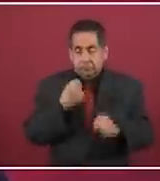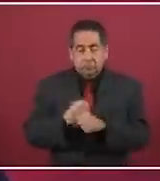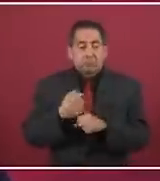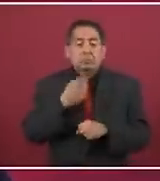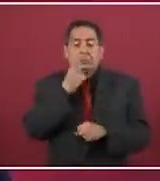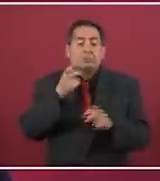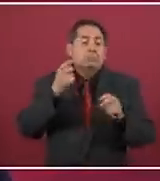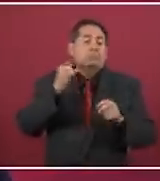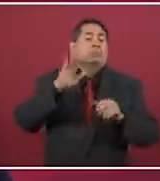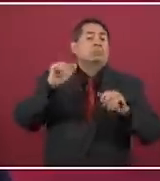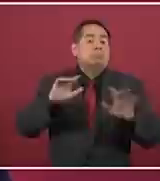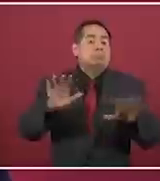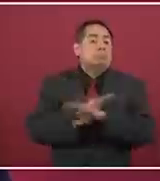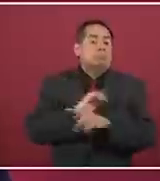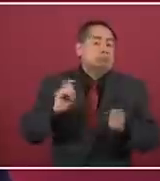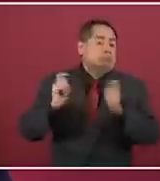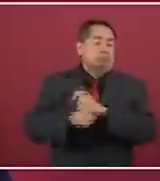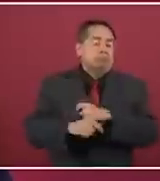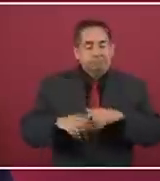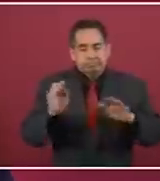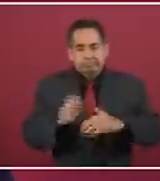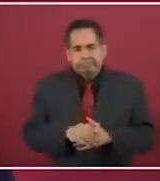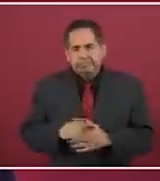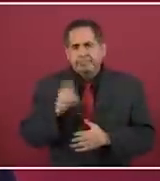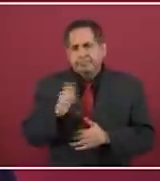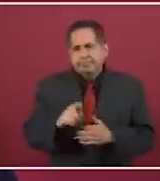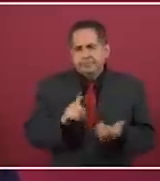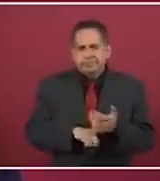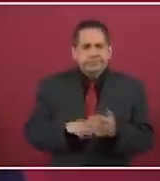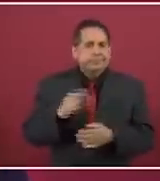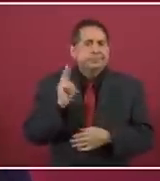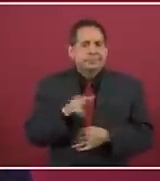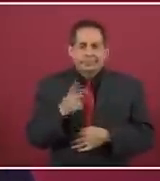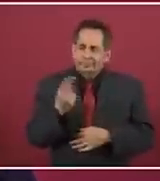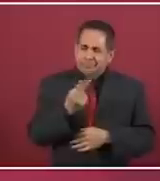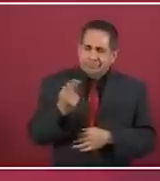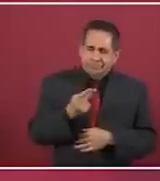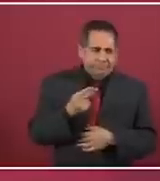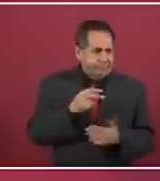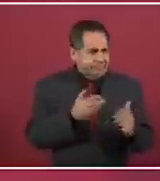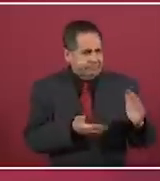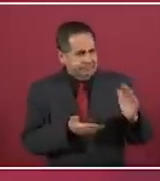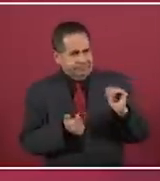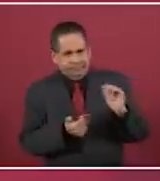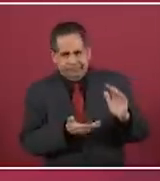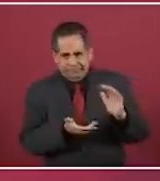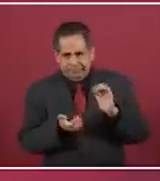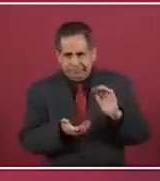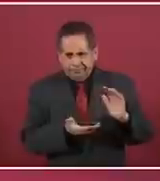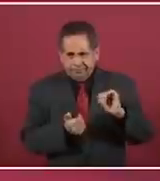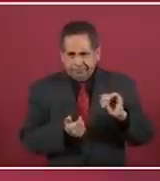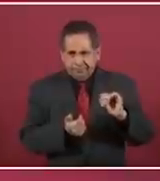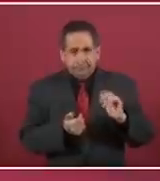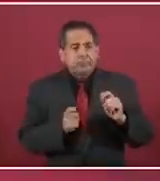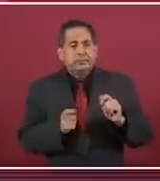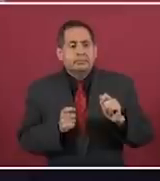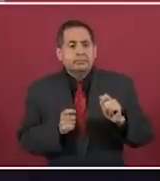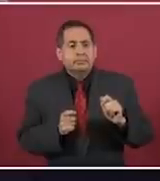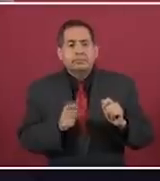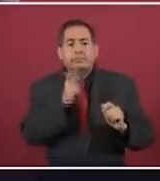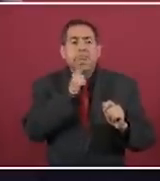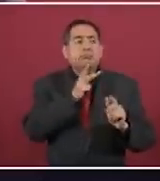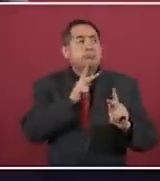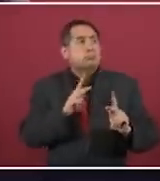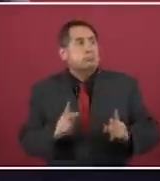supuestamente iban a hacer el cambio, fue cuando más dinero se recibió por la venta de petróleo al